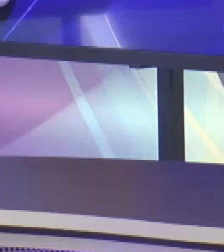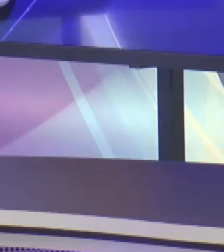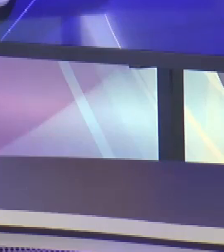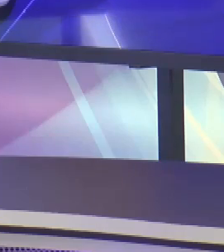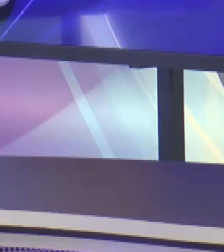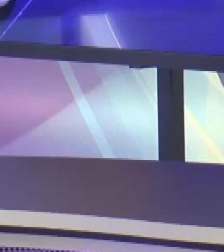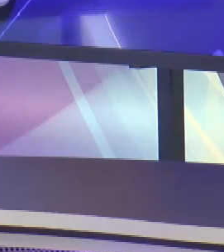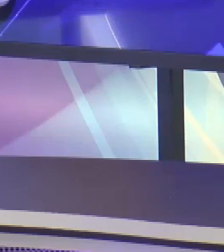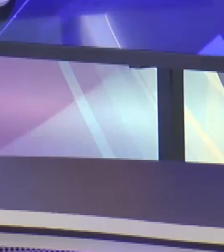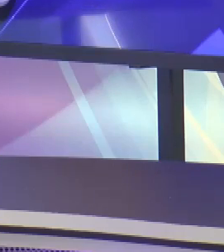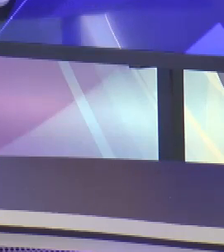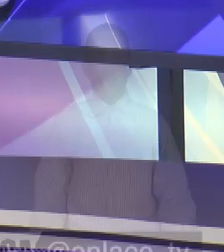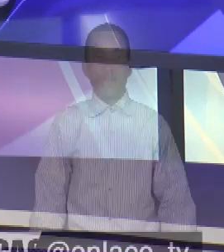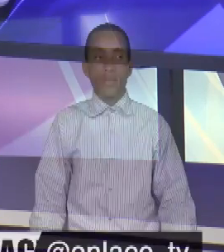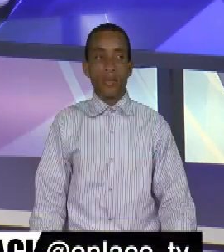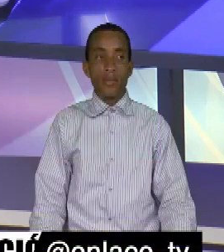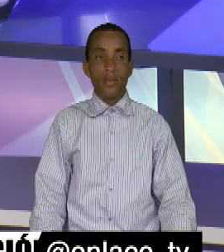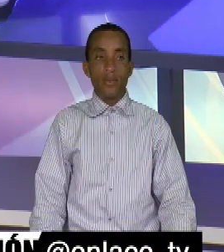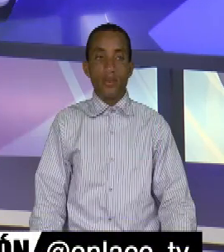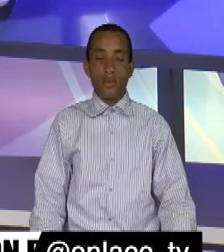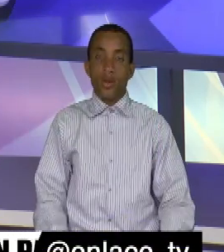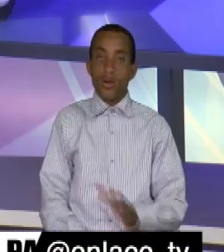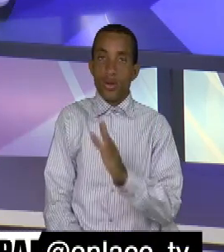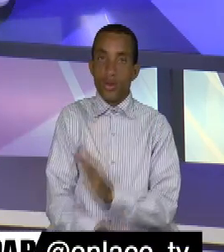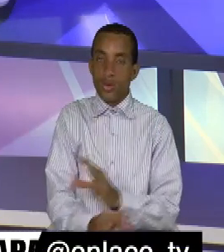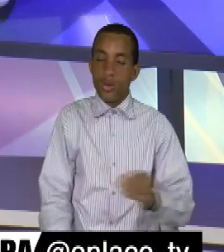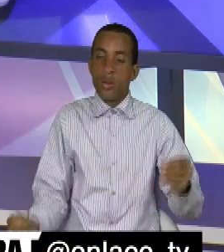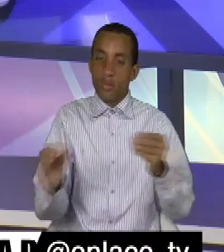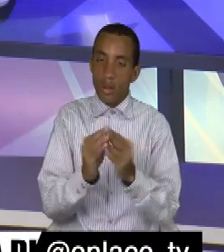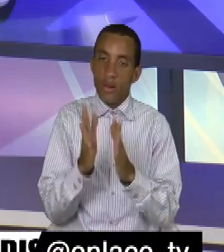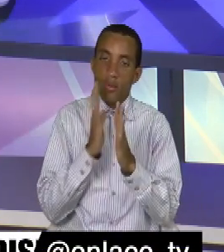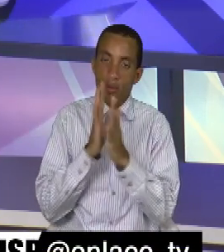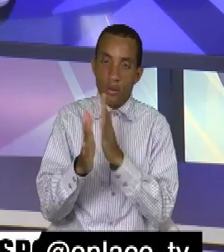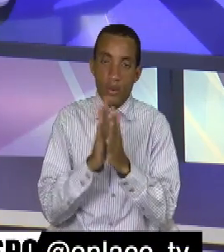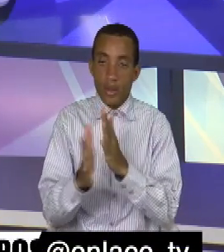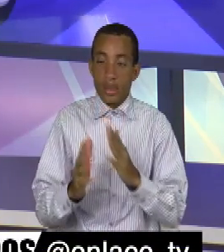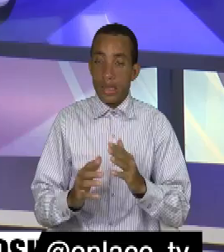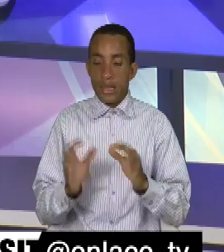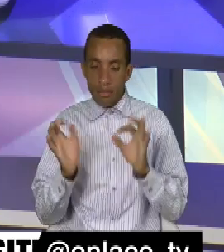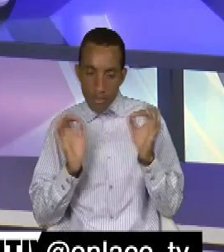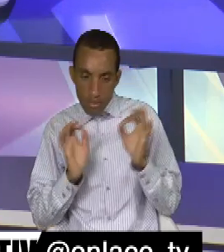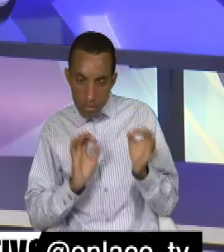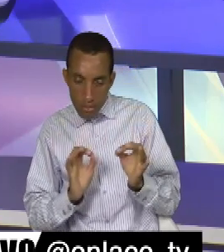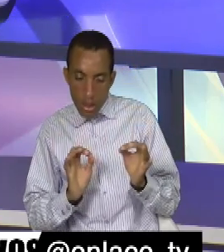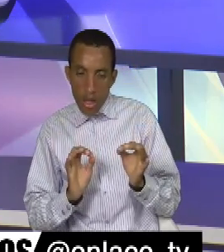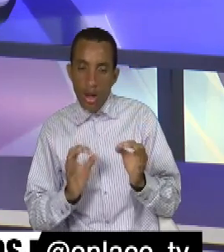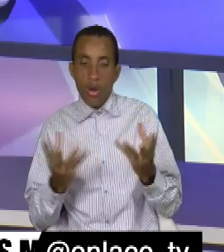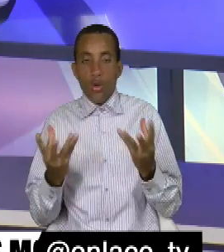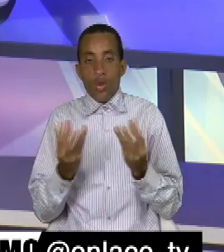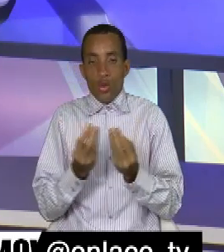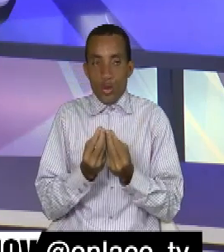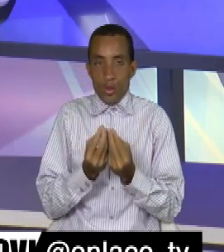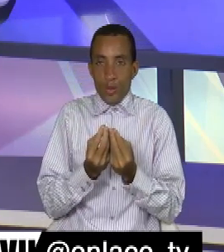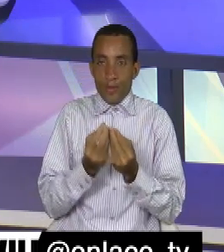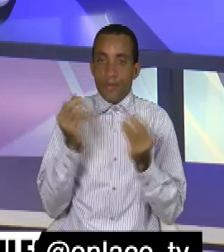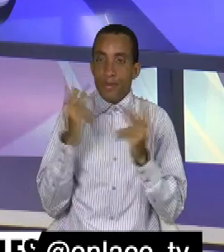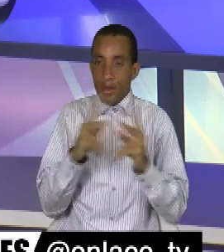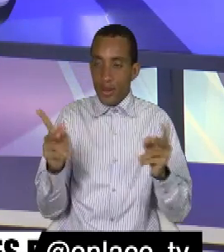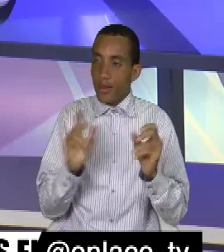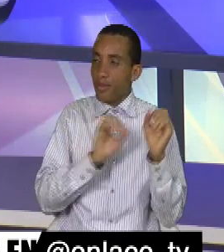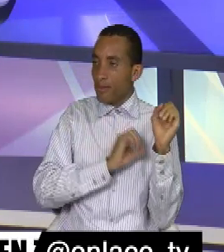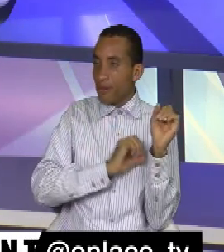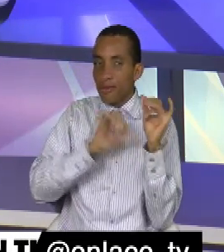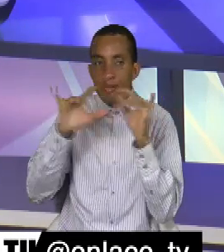Continuamos con más información. Desde ya se prepara un grupo de personas que representará a Barranca Bermeja en el Festival de Colonias que se realizará en Bucaramanga en el mes de